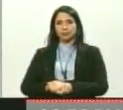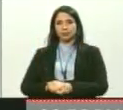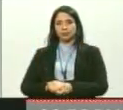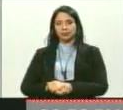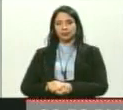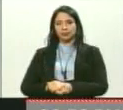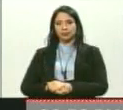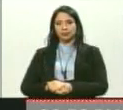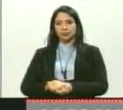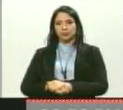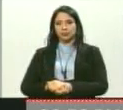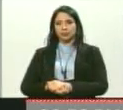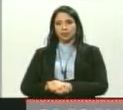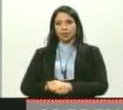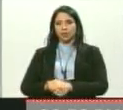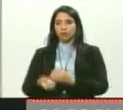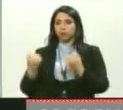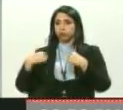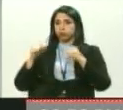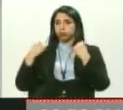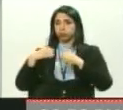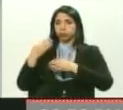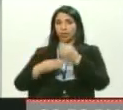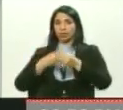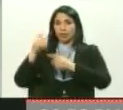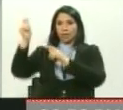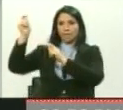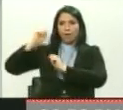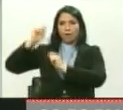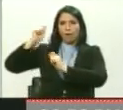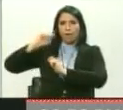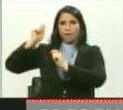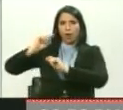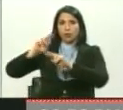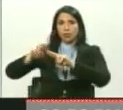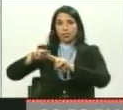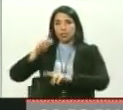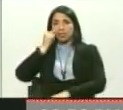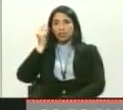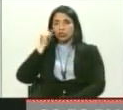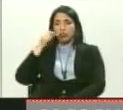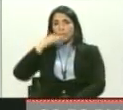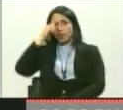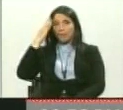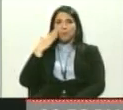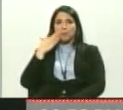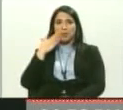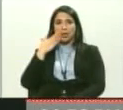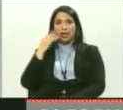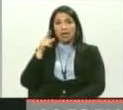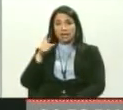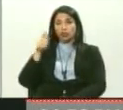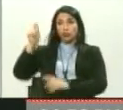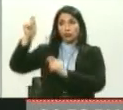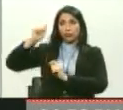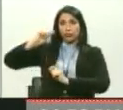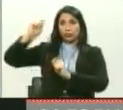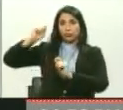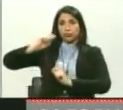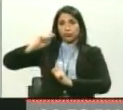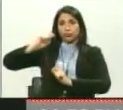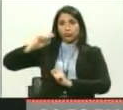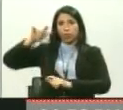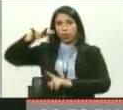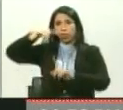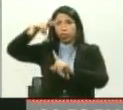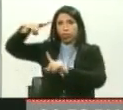ha resurgido la práctica de hacer y volar papagayo de los niños, niñas y de los padres. Y eso es papagayo que la gente vuela por